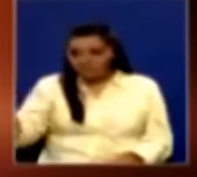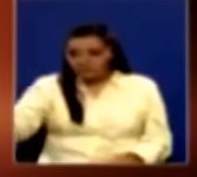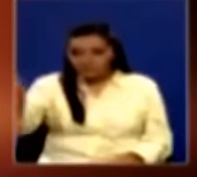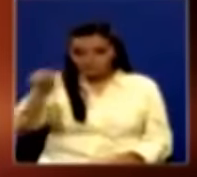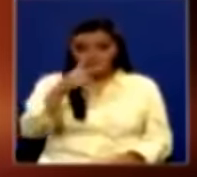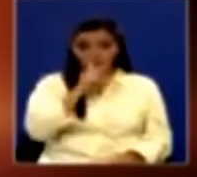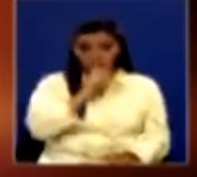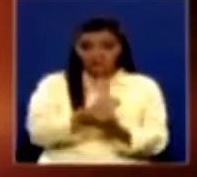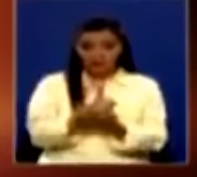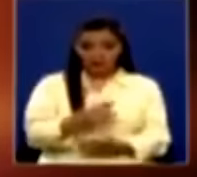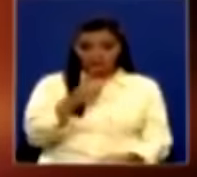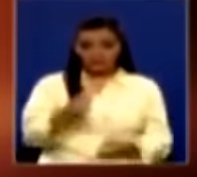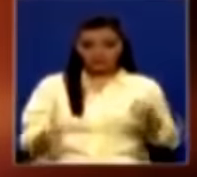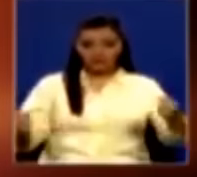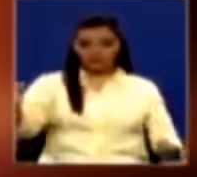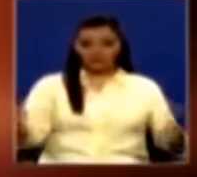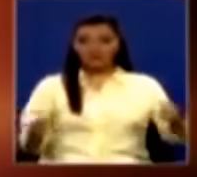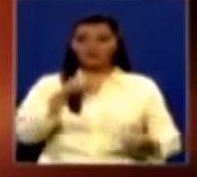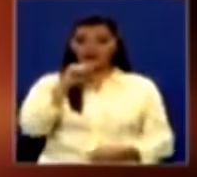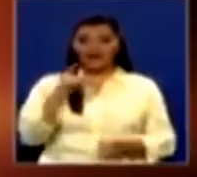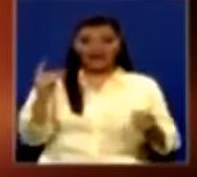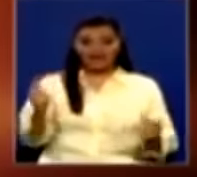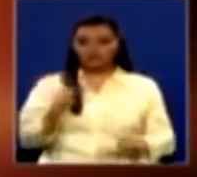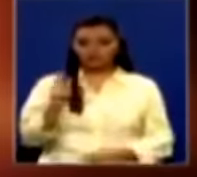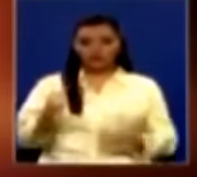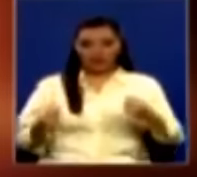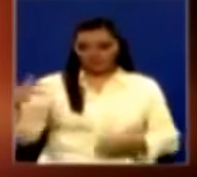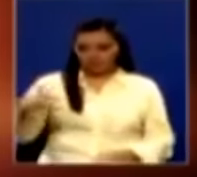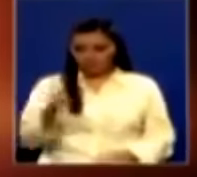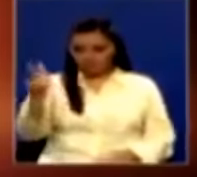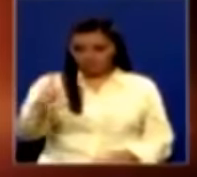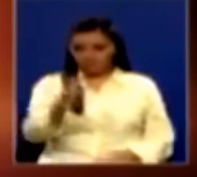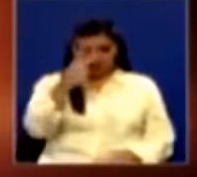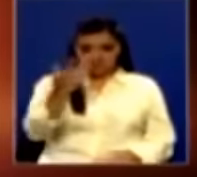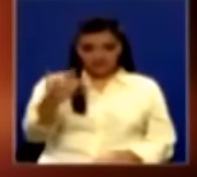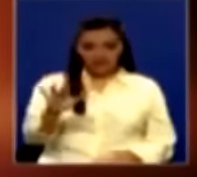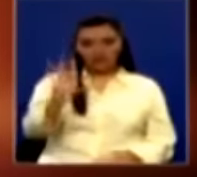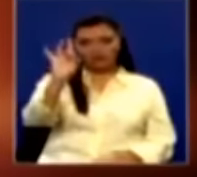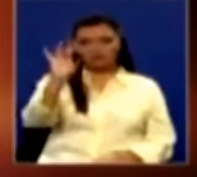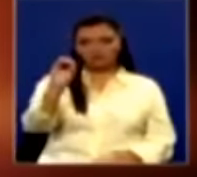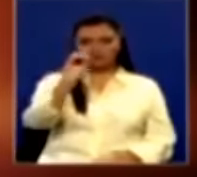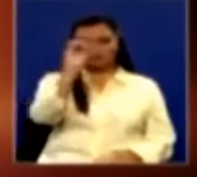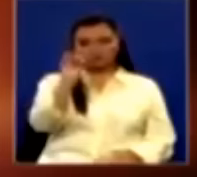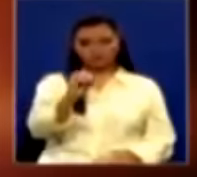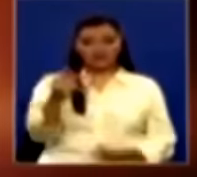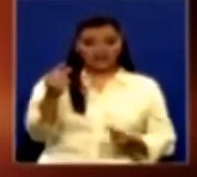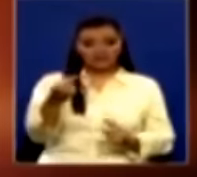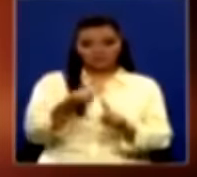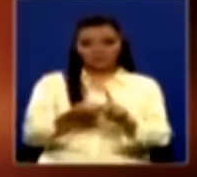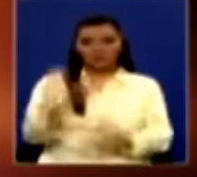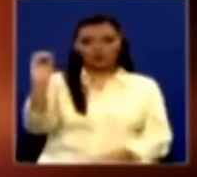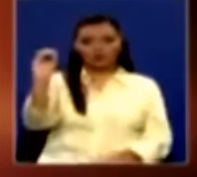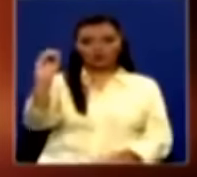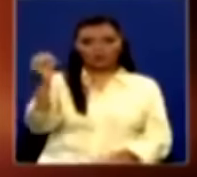reales, ¿eh? Ya hay carros circulando, pese a que todavía no está terminada la obra, está en un 80 y pico%, estará en el mes de octubre,